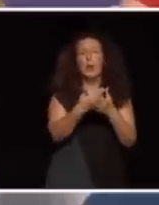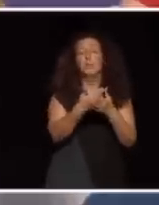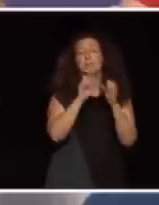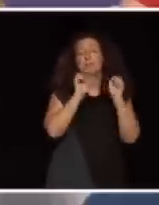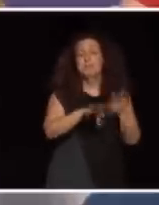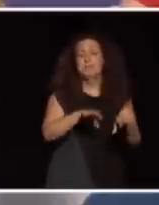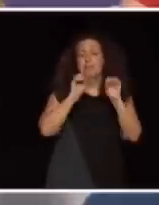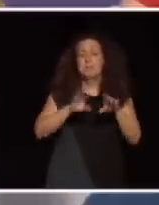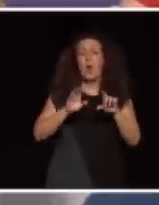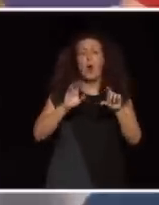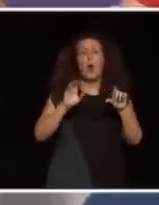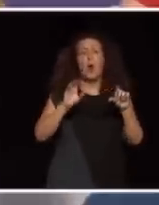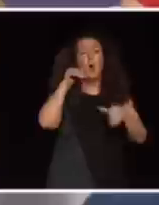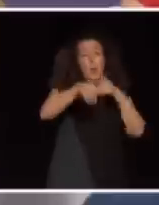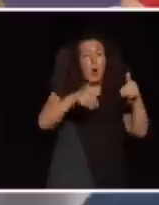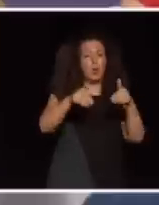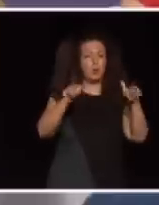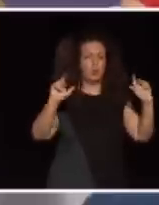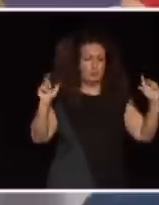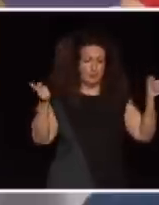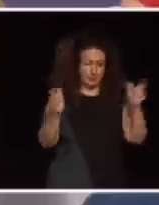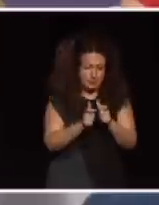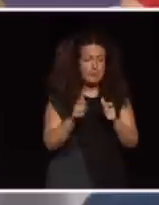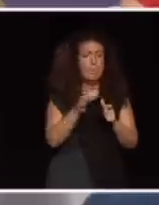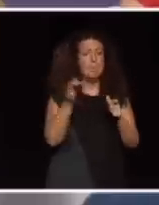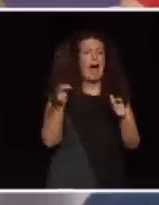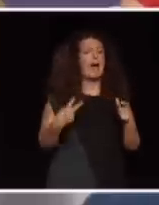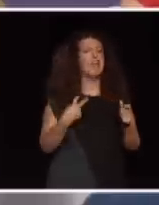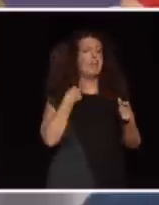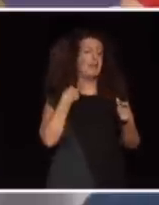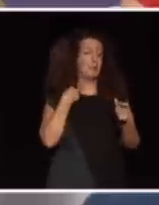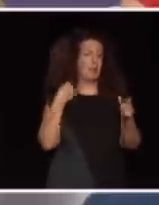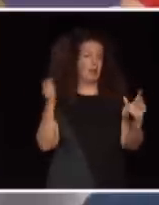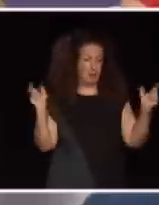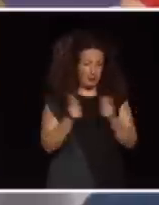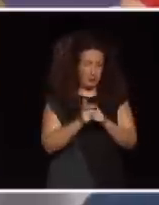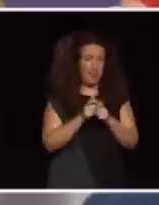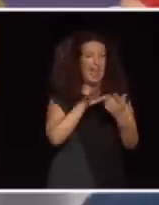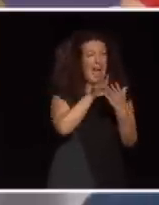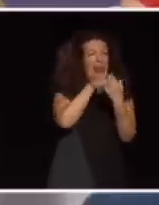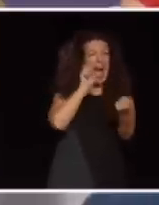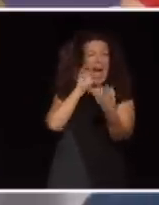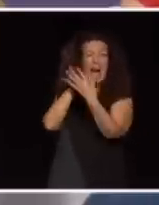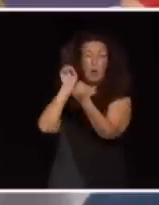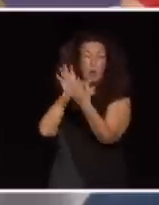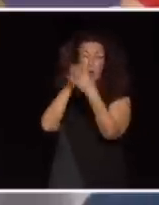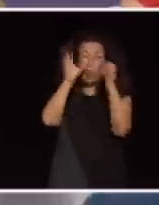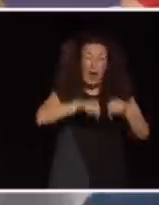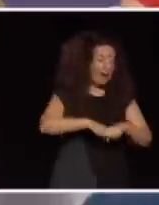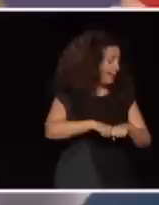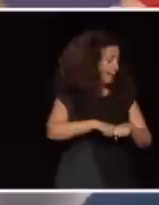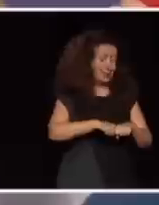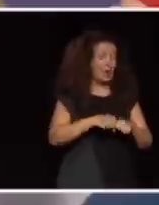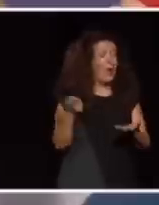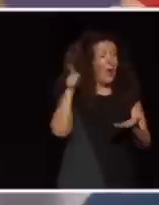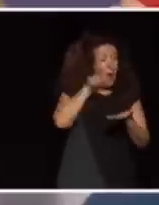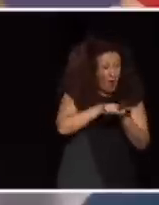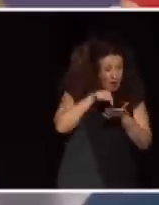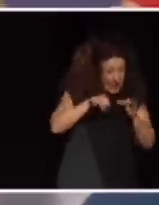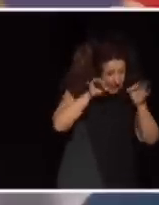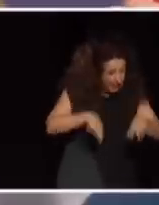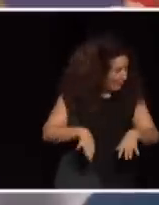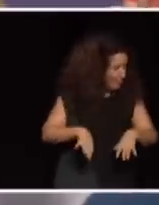escaños. Acuerdos, y os lo digo de corazón, acuerdos en estas condiciones no se pueden volver a repetir.